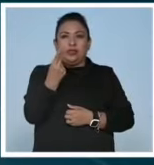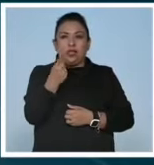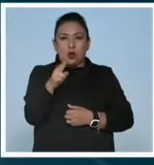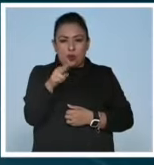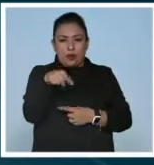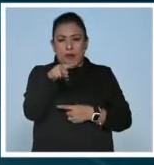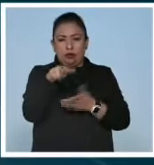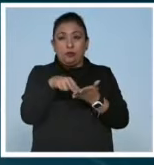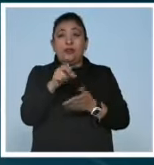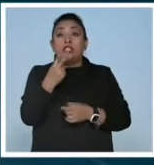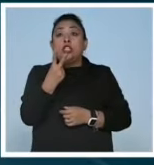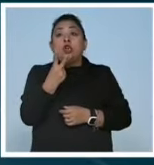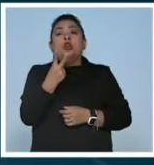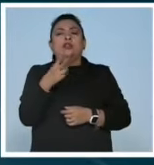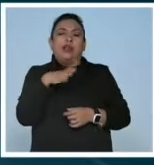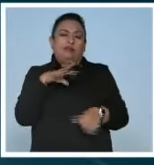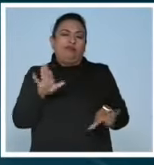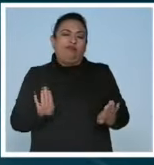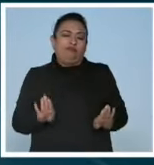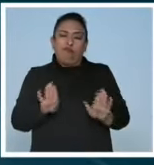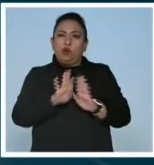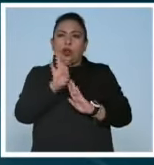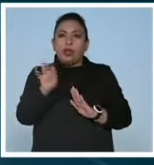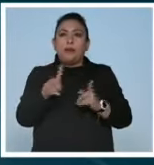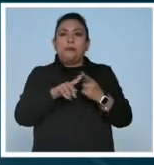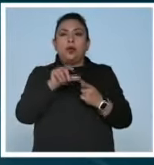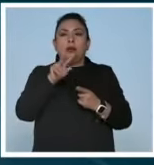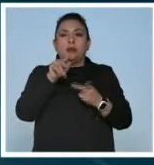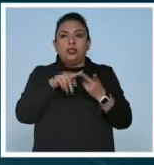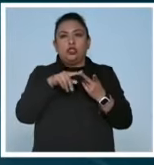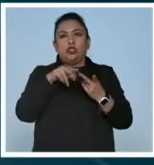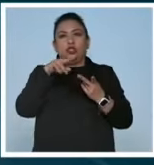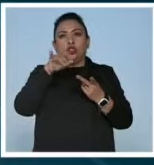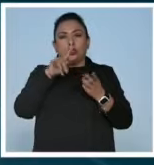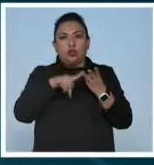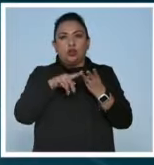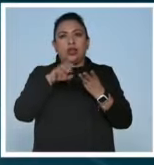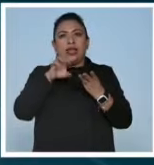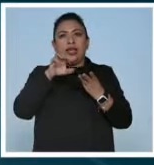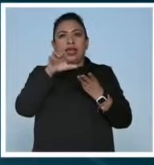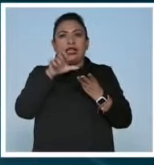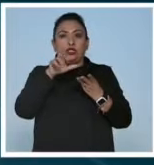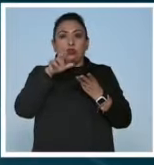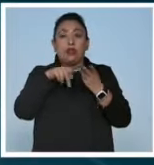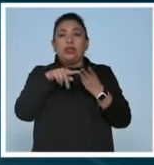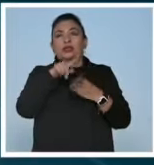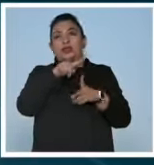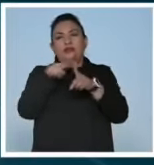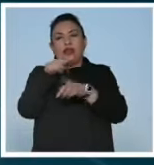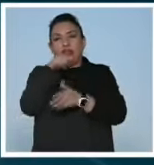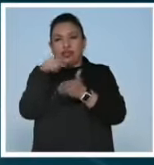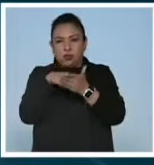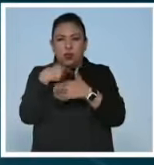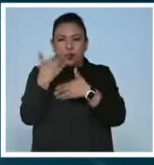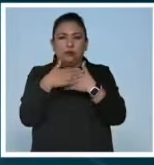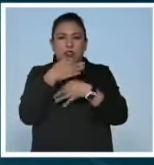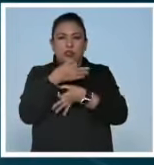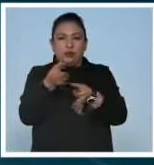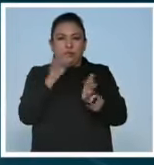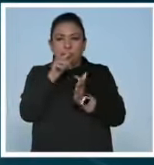noviembre de este año con los eventos característicos como Avisions, Nocturne y Experience, a realizarse en diferentes sedes próximas